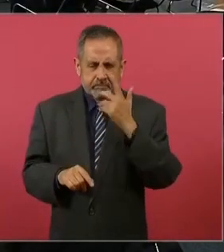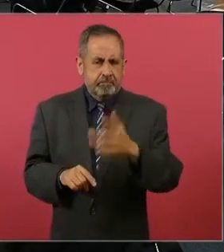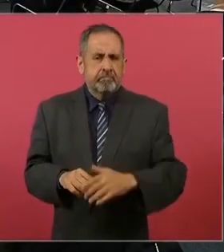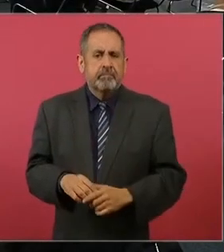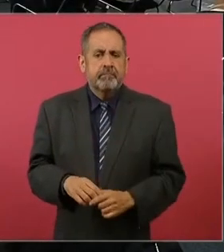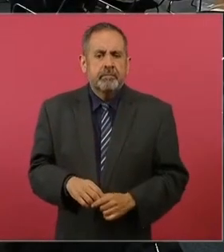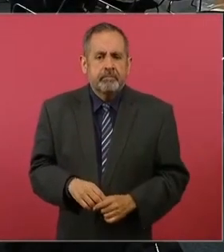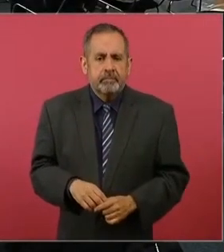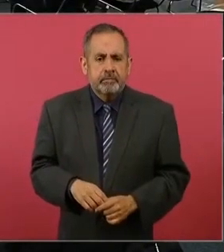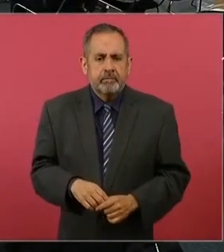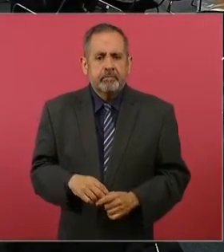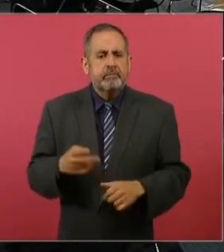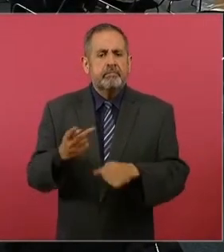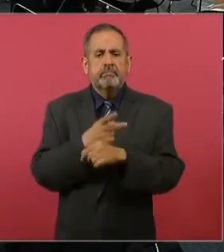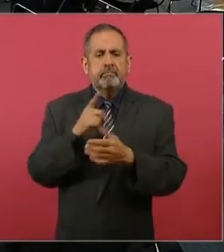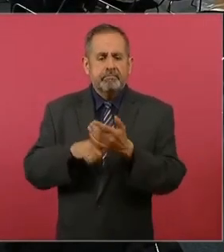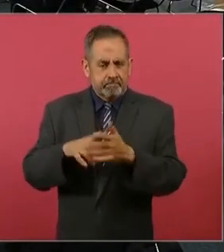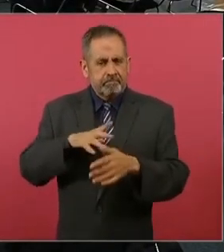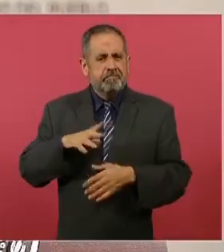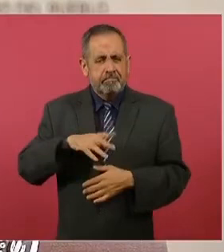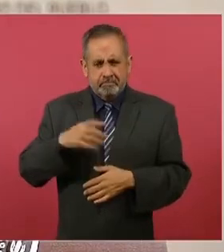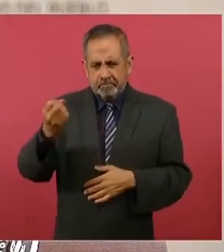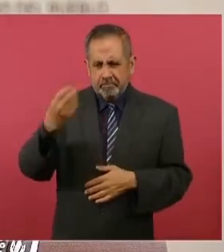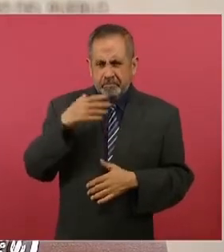los parques